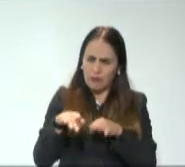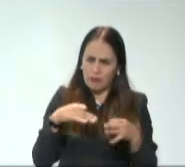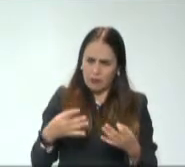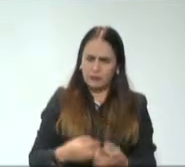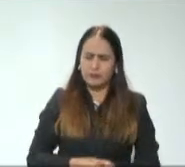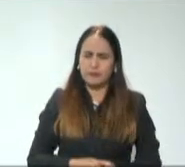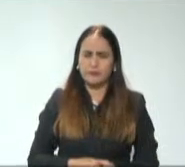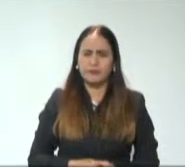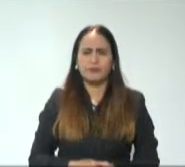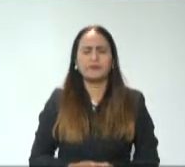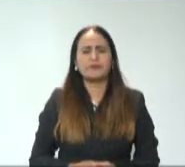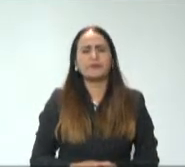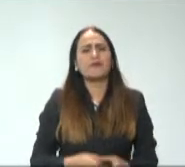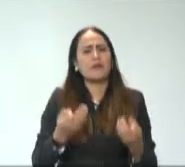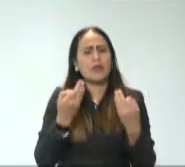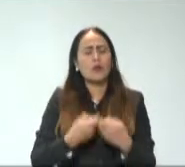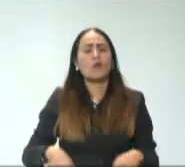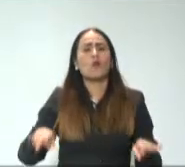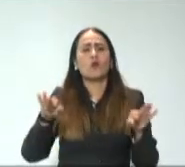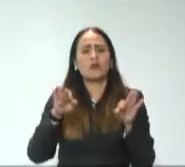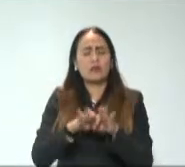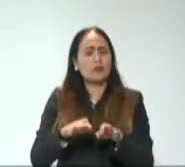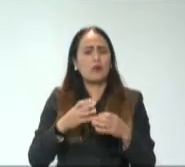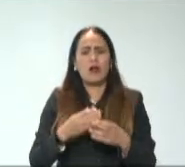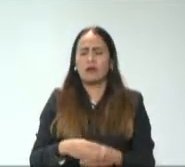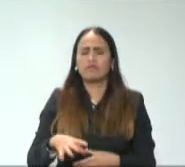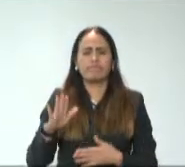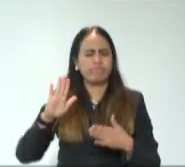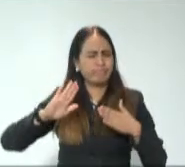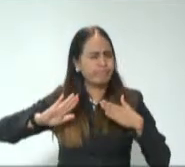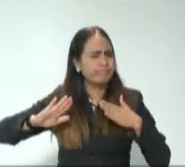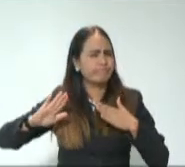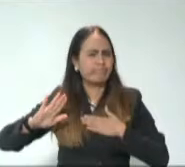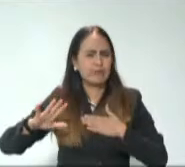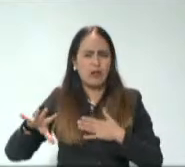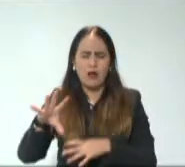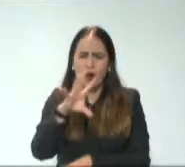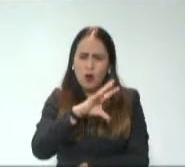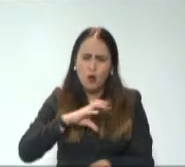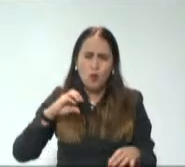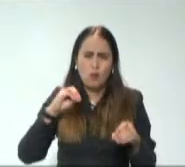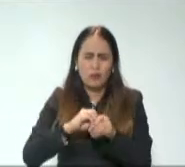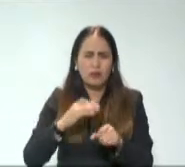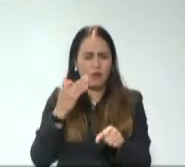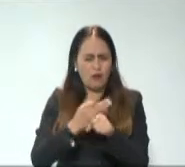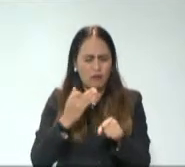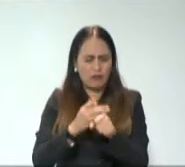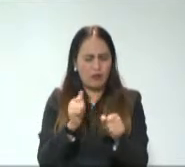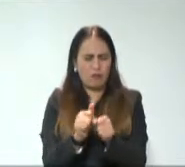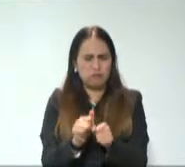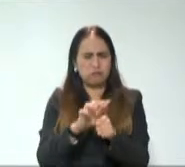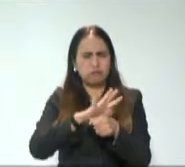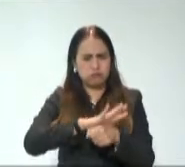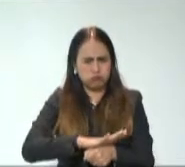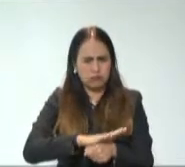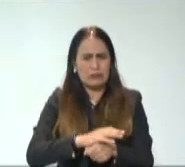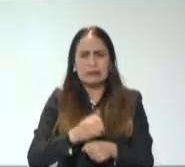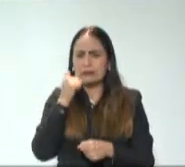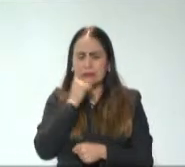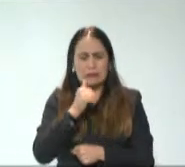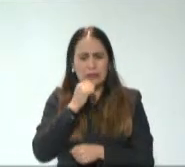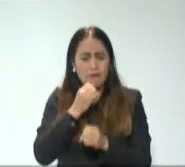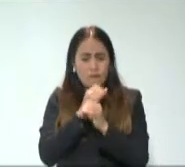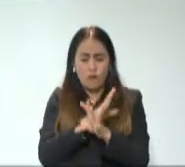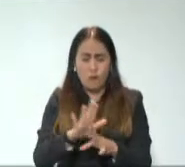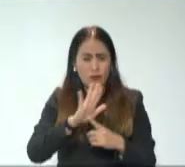importante señalar el compromiso total ante esta emergencia sanitaria de publicar toda esta